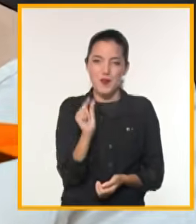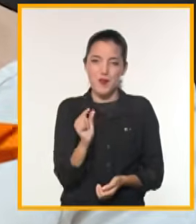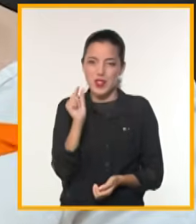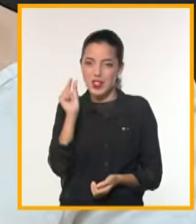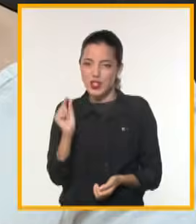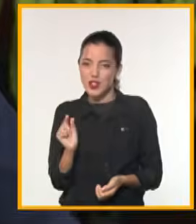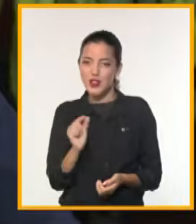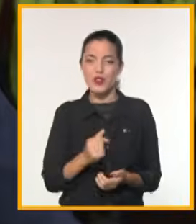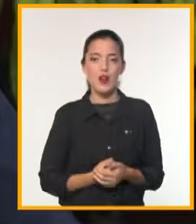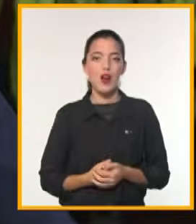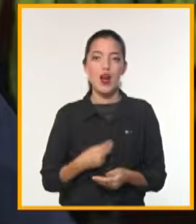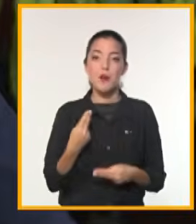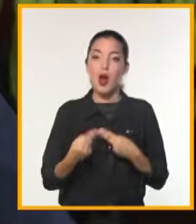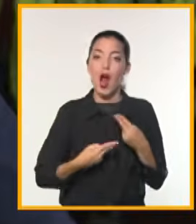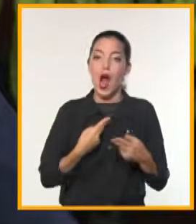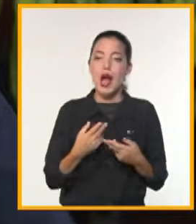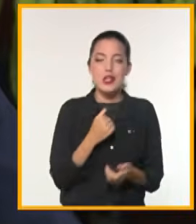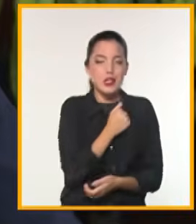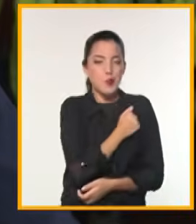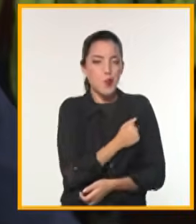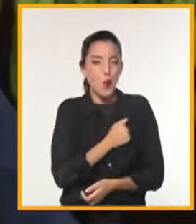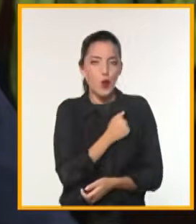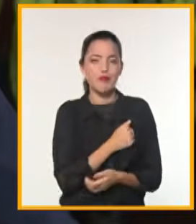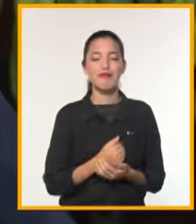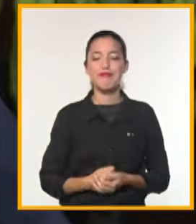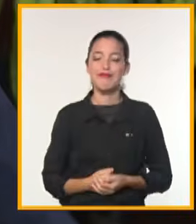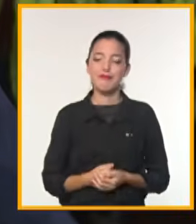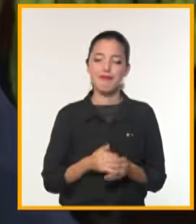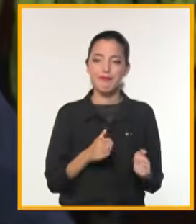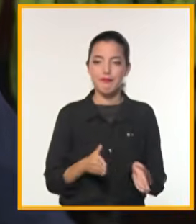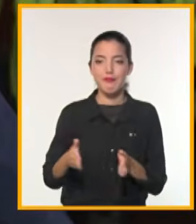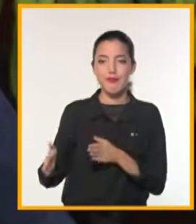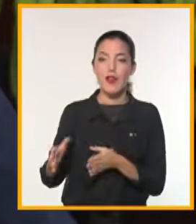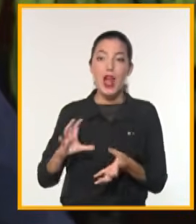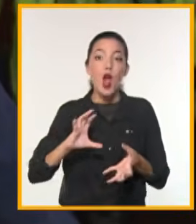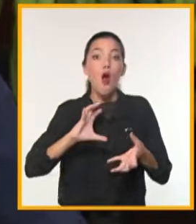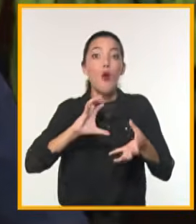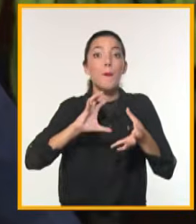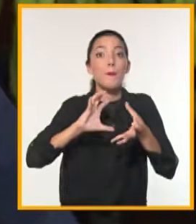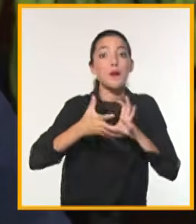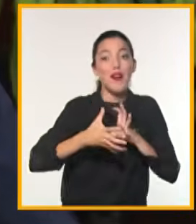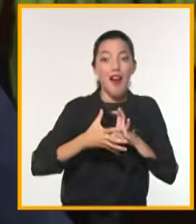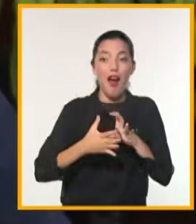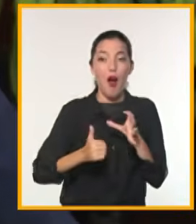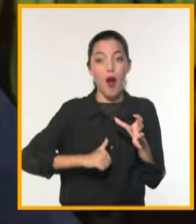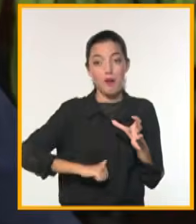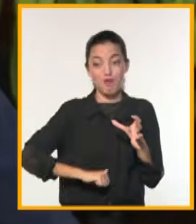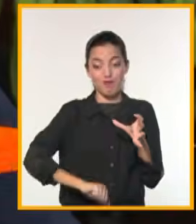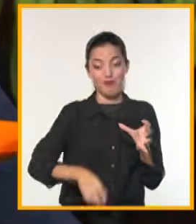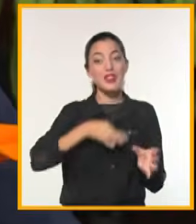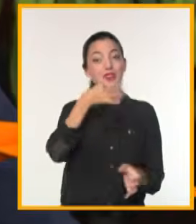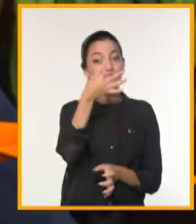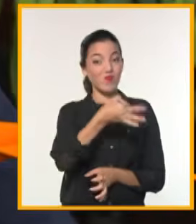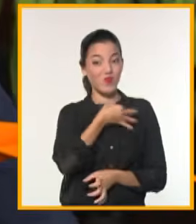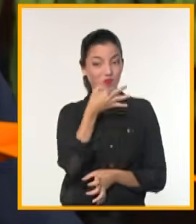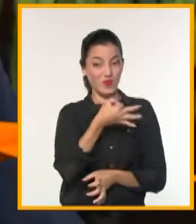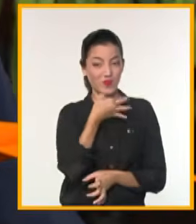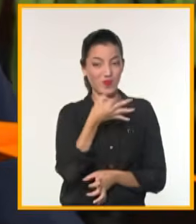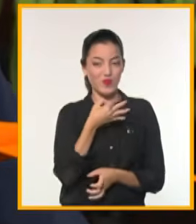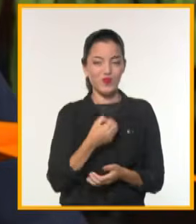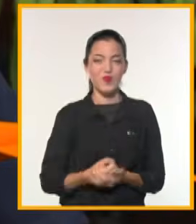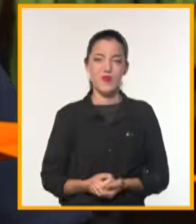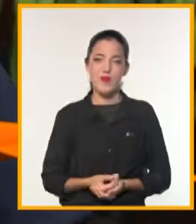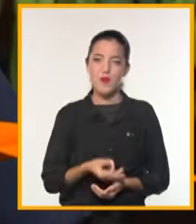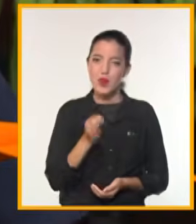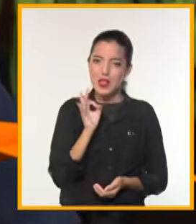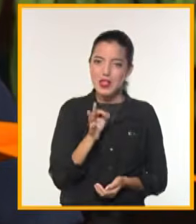que hacen. A ver, es complicado, ¿no? Hablar de Jorge Pérez como padre, pues bueno, para nosotros siempre va a ser lo mejor